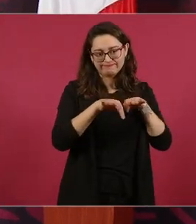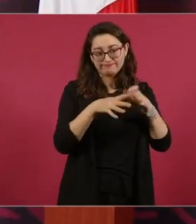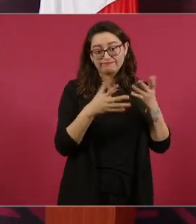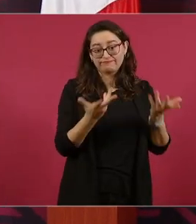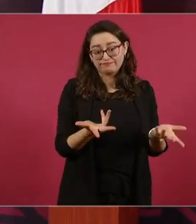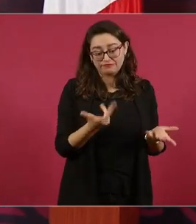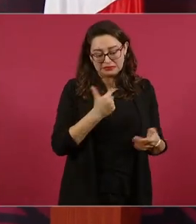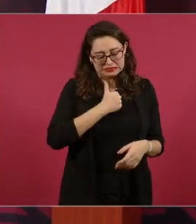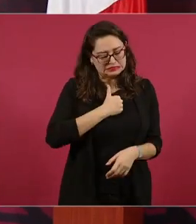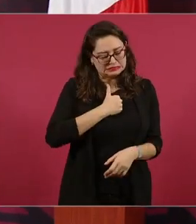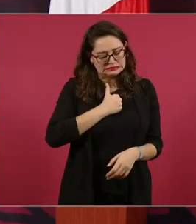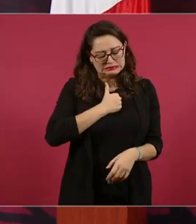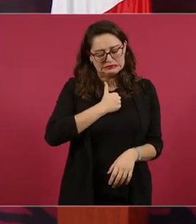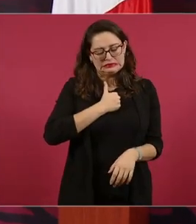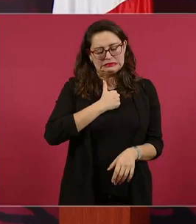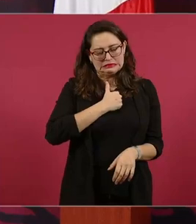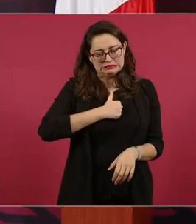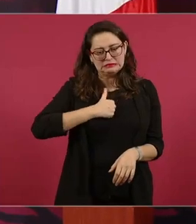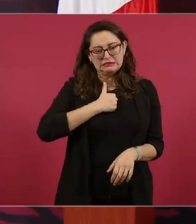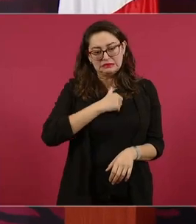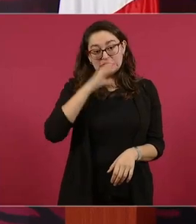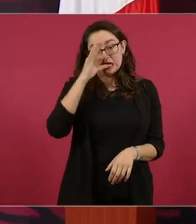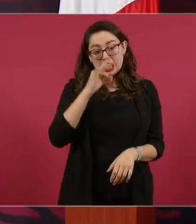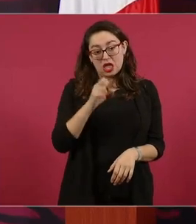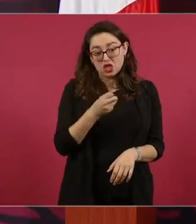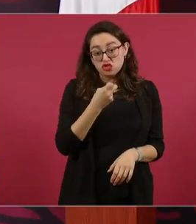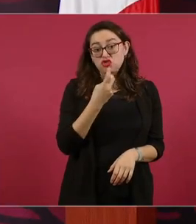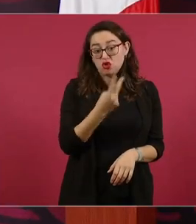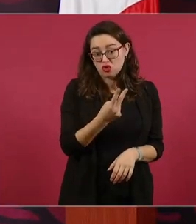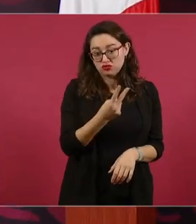digo desafortunadamente, pierden la vida dos.